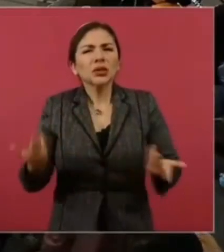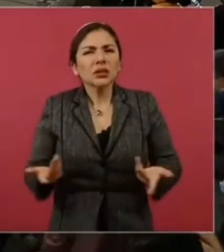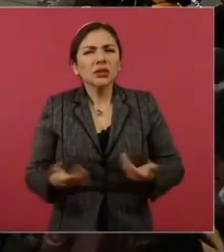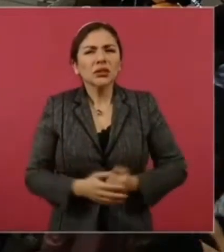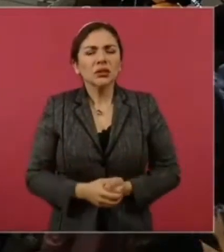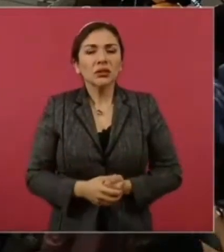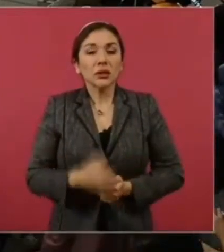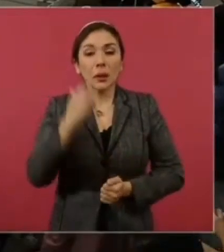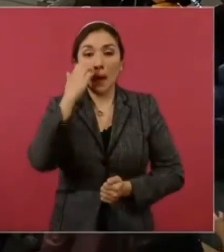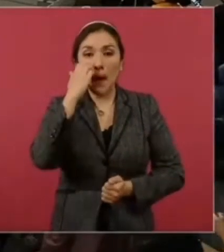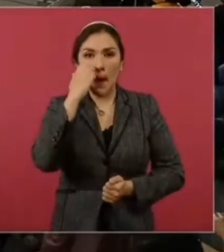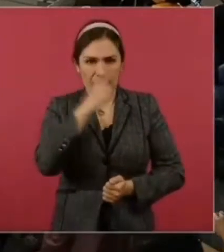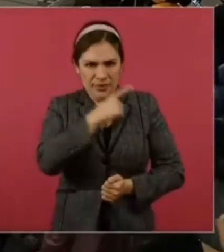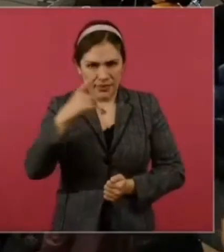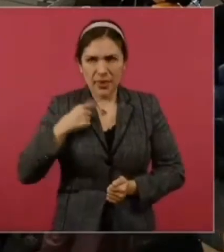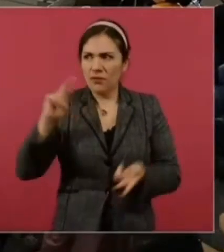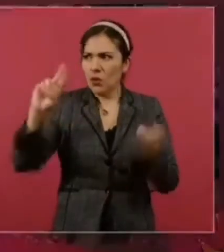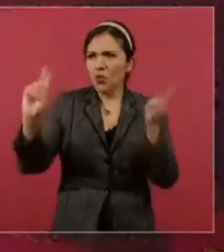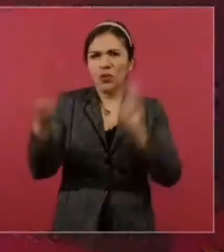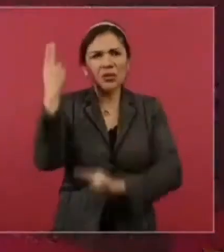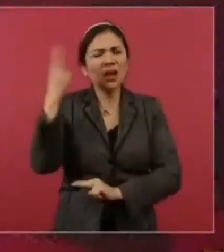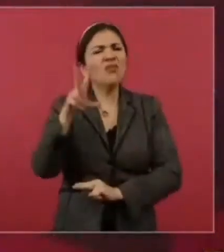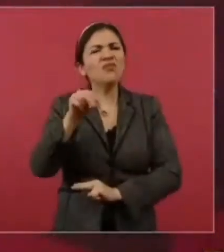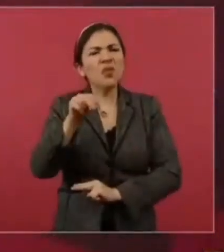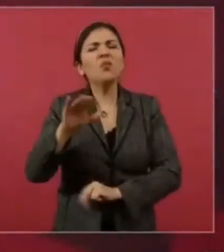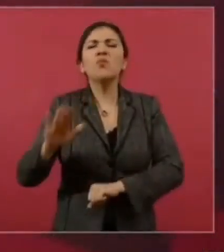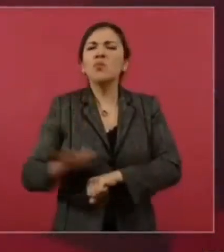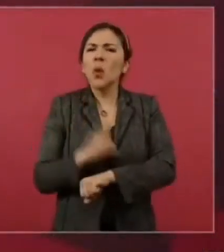¿Por qué no universal?